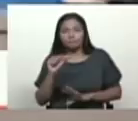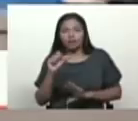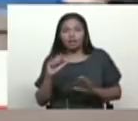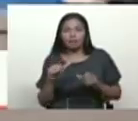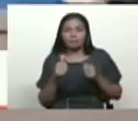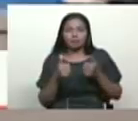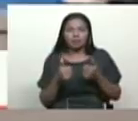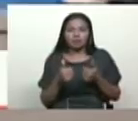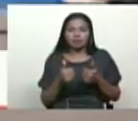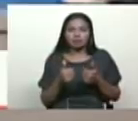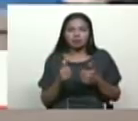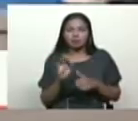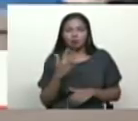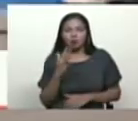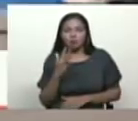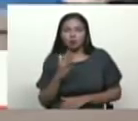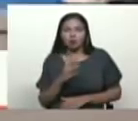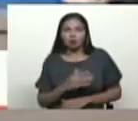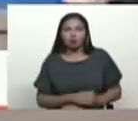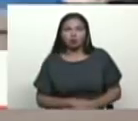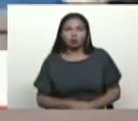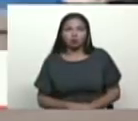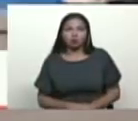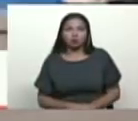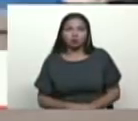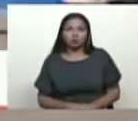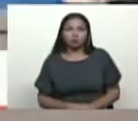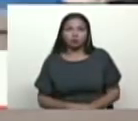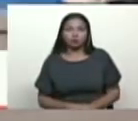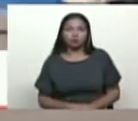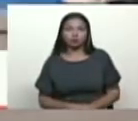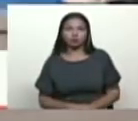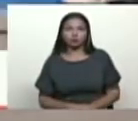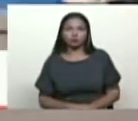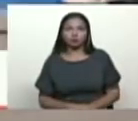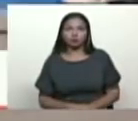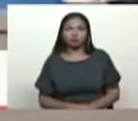comienza en el Instituto